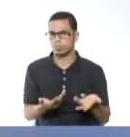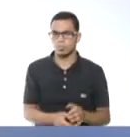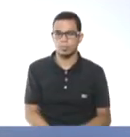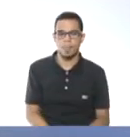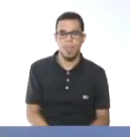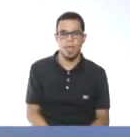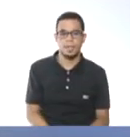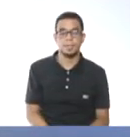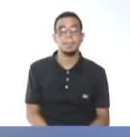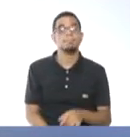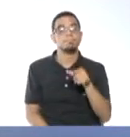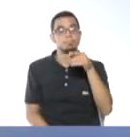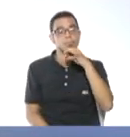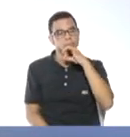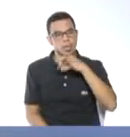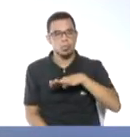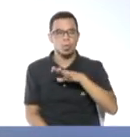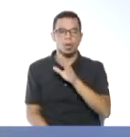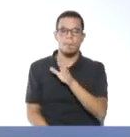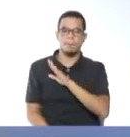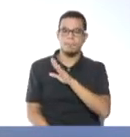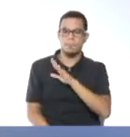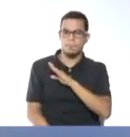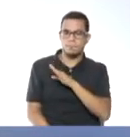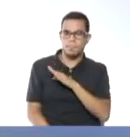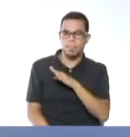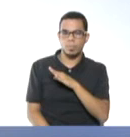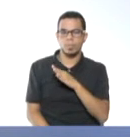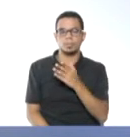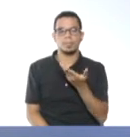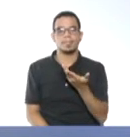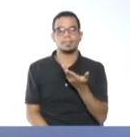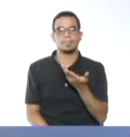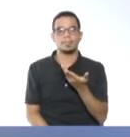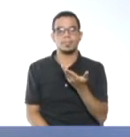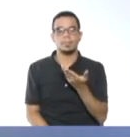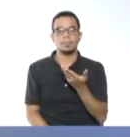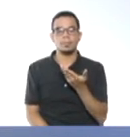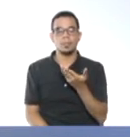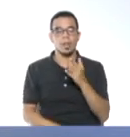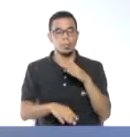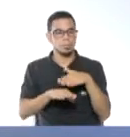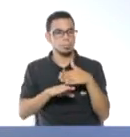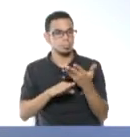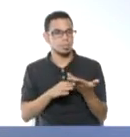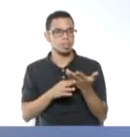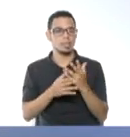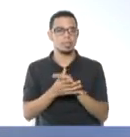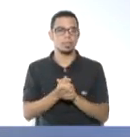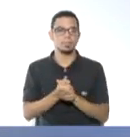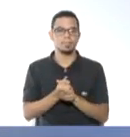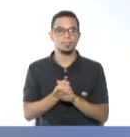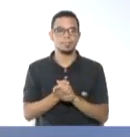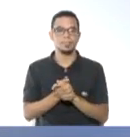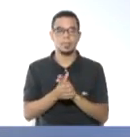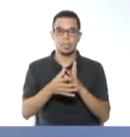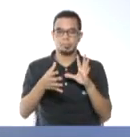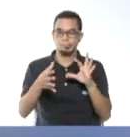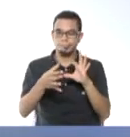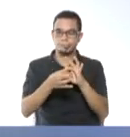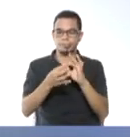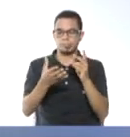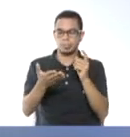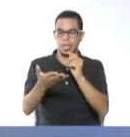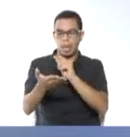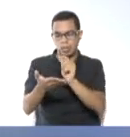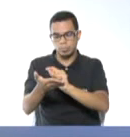una historia propia de cómo ver la historia territorial. La historia territorial está basada en lo que nos han